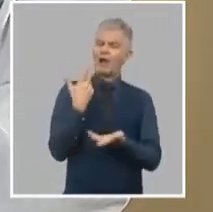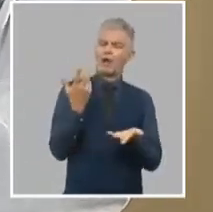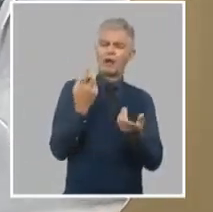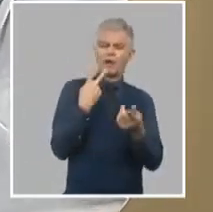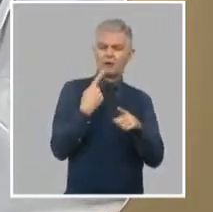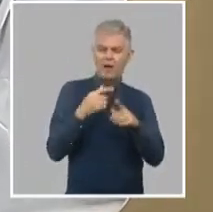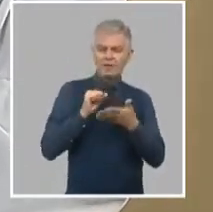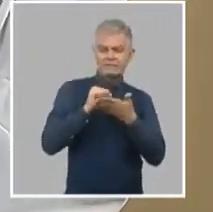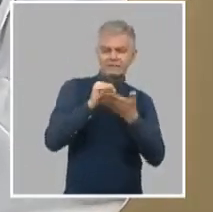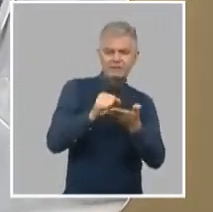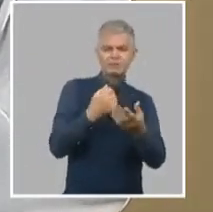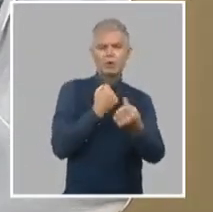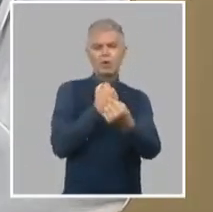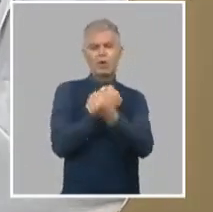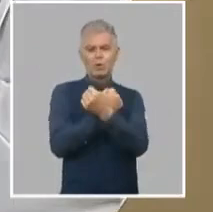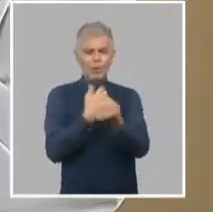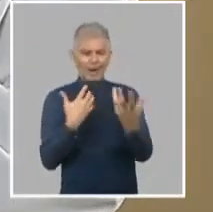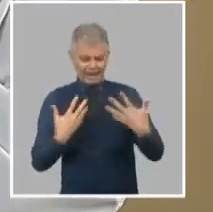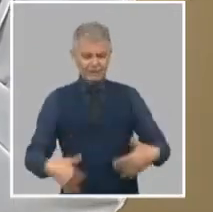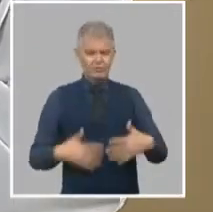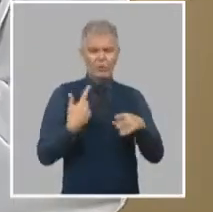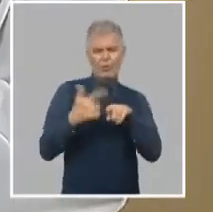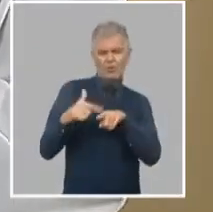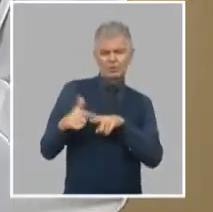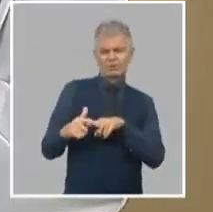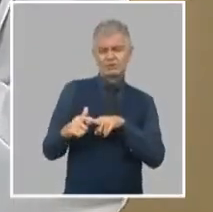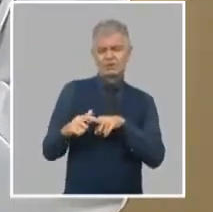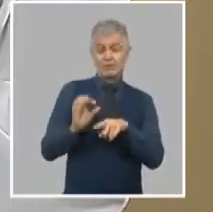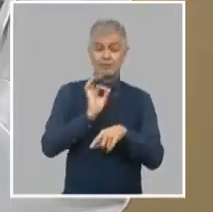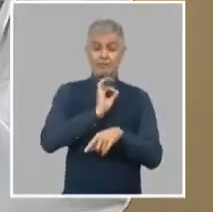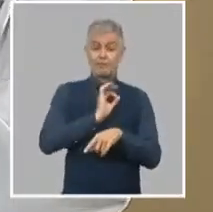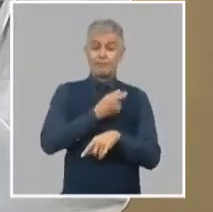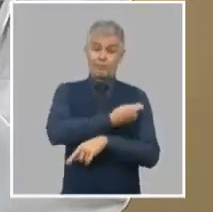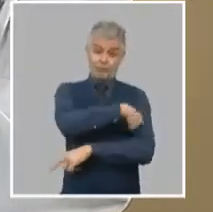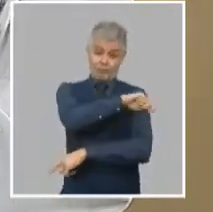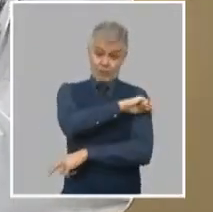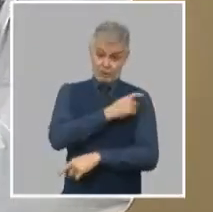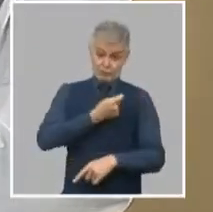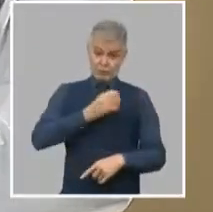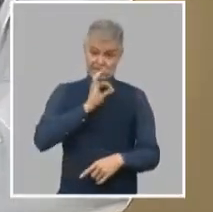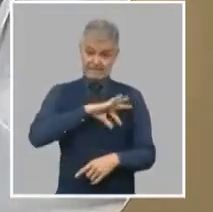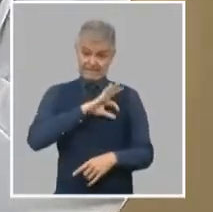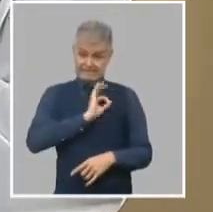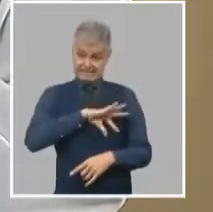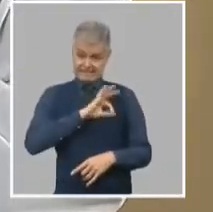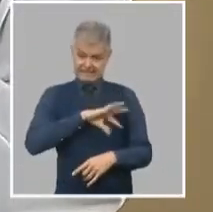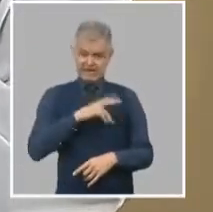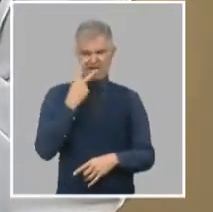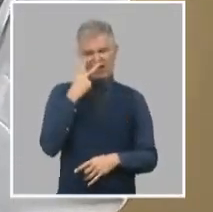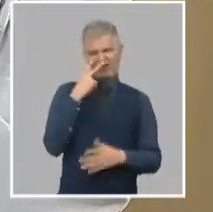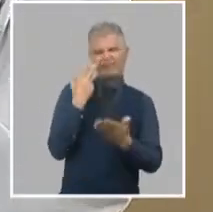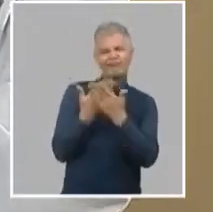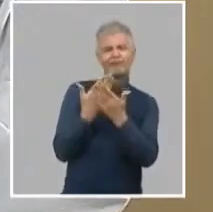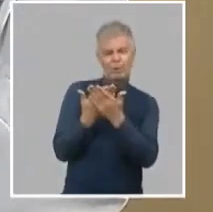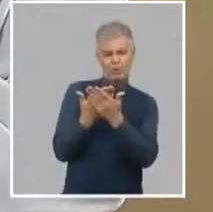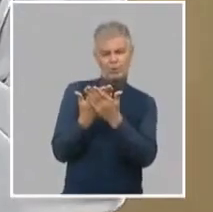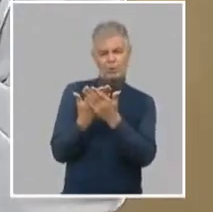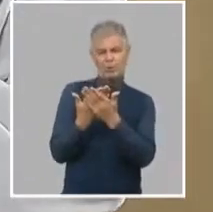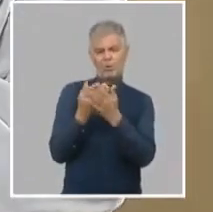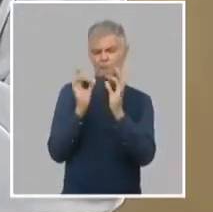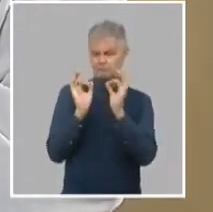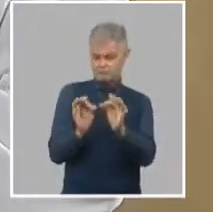ampliar también el diapasón de atención médica y que el pueblo chileno pudiera pudiera contactar